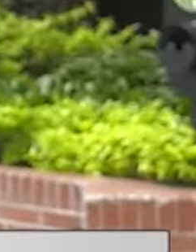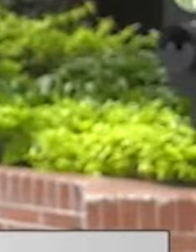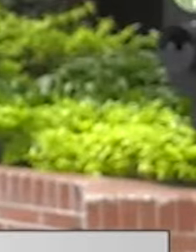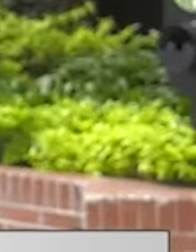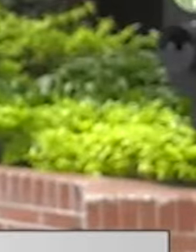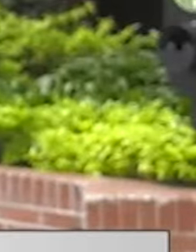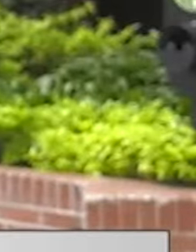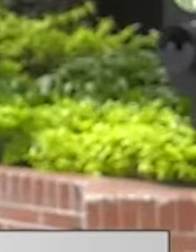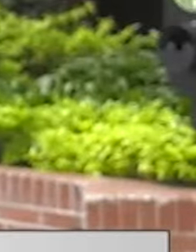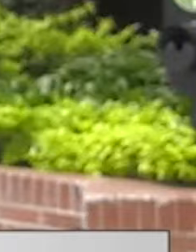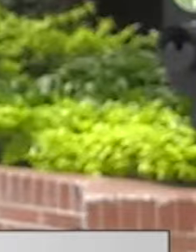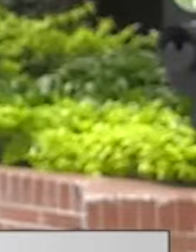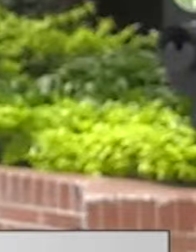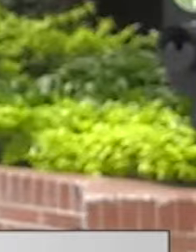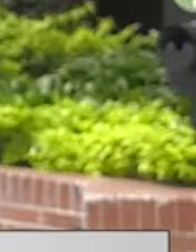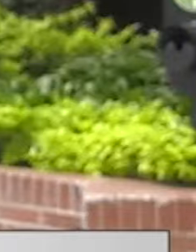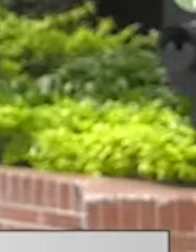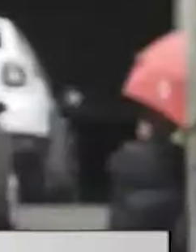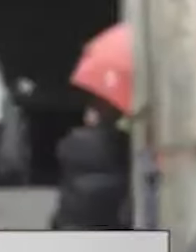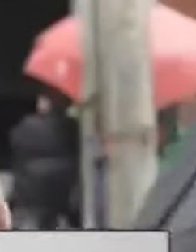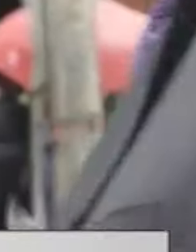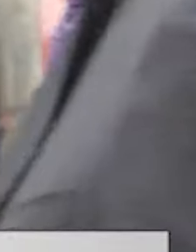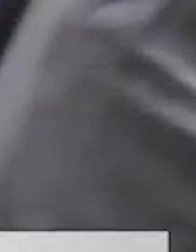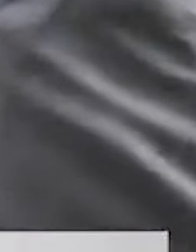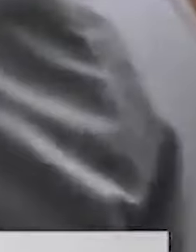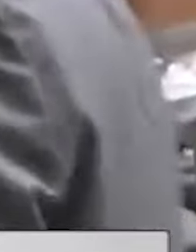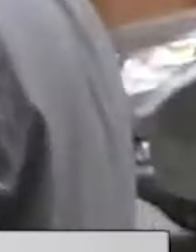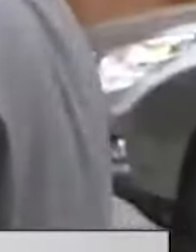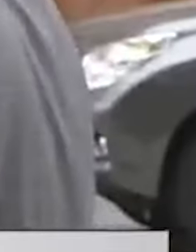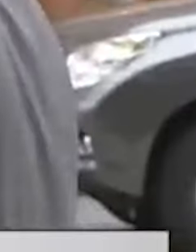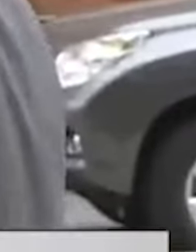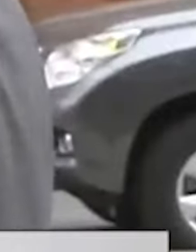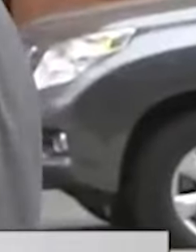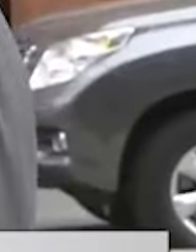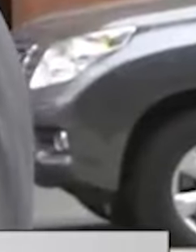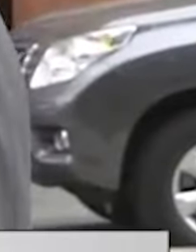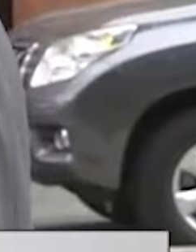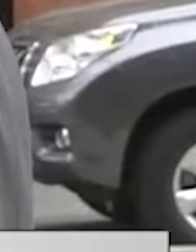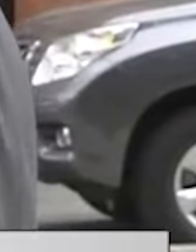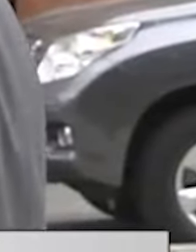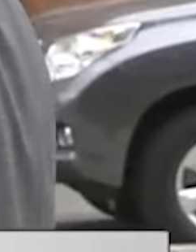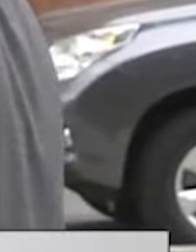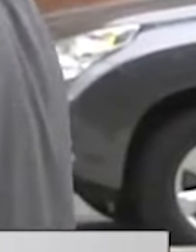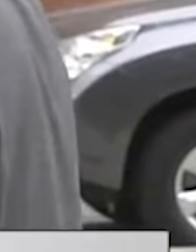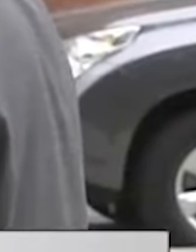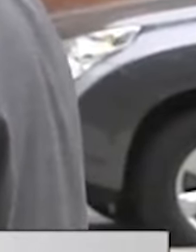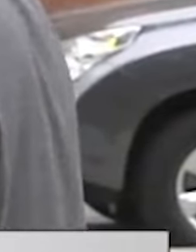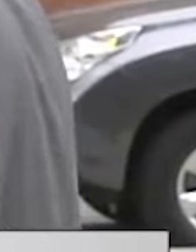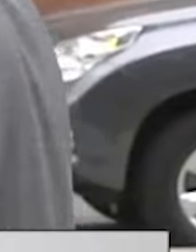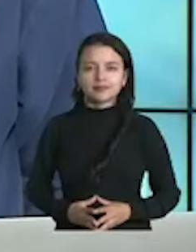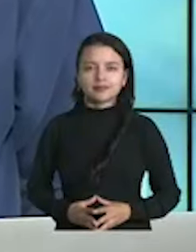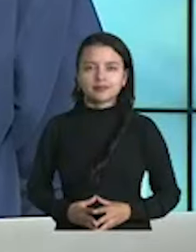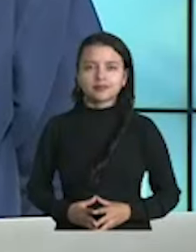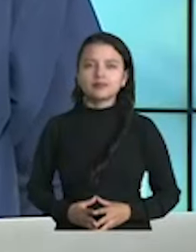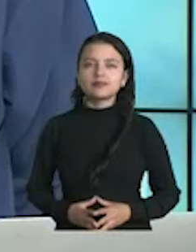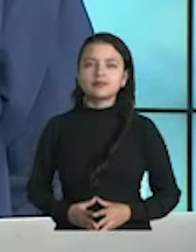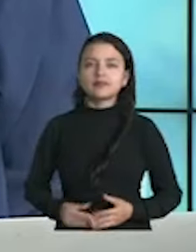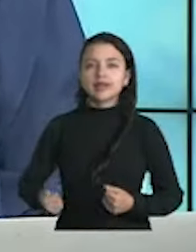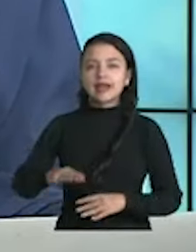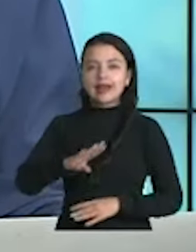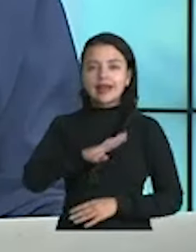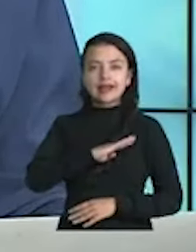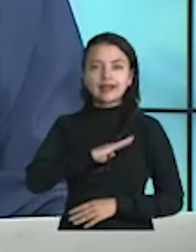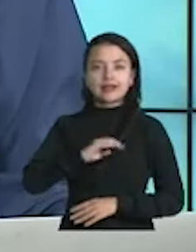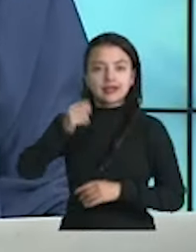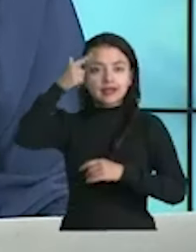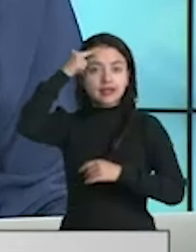alto, cerca de los 10 billones, 8 billones de pesos. El gobierno tendrá que buscar o más ingresos o un recorte al gasto. La alcaldía de